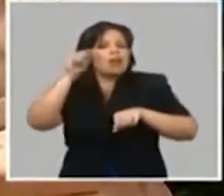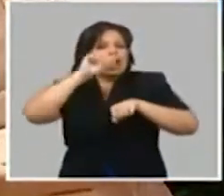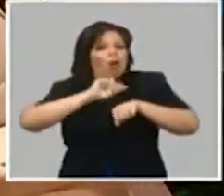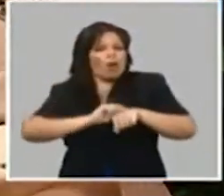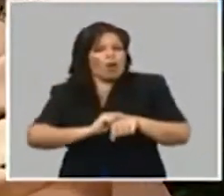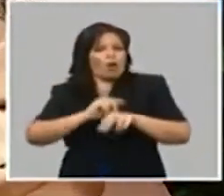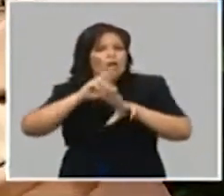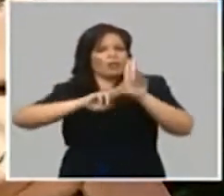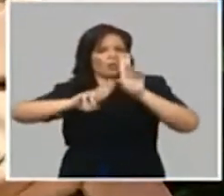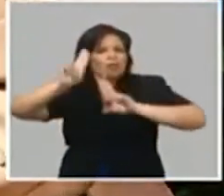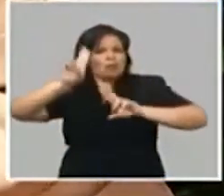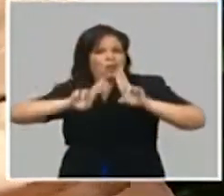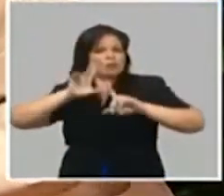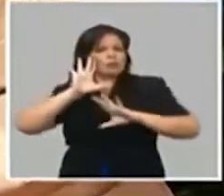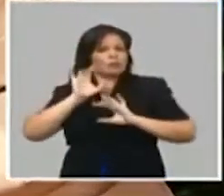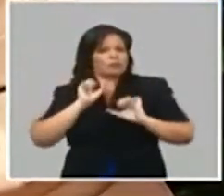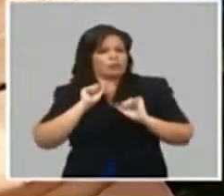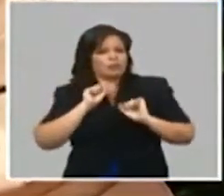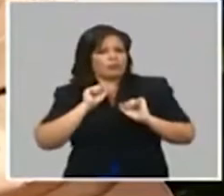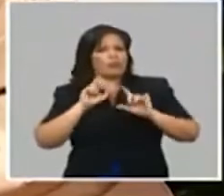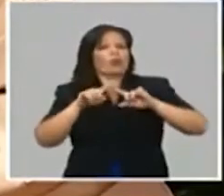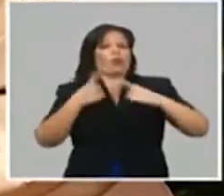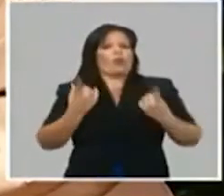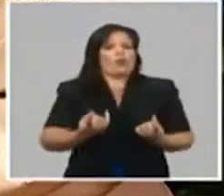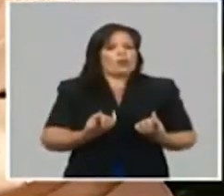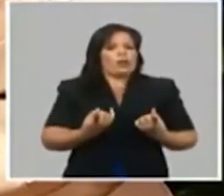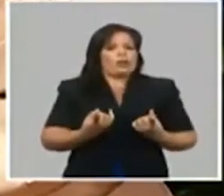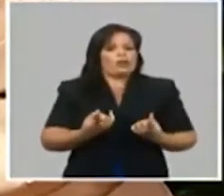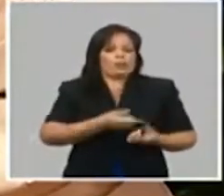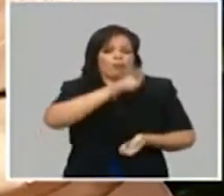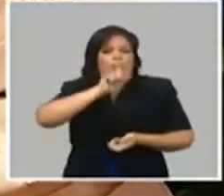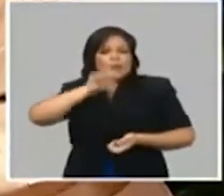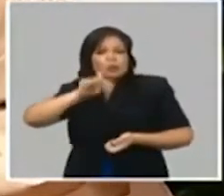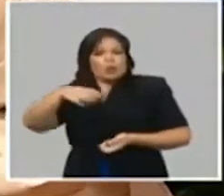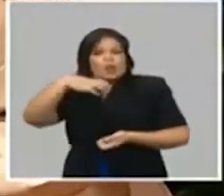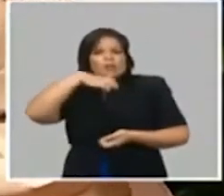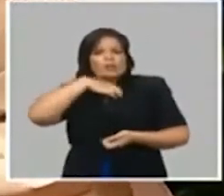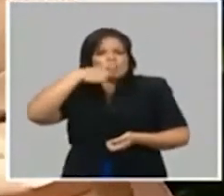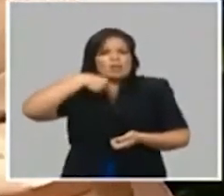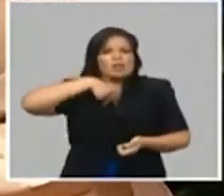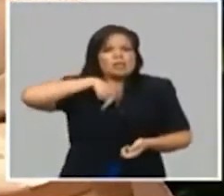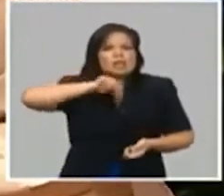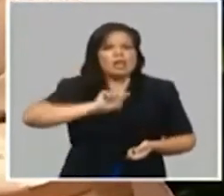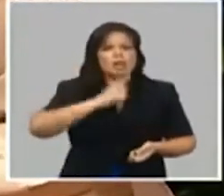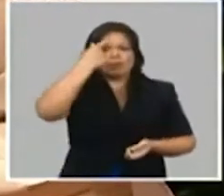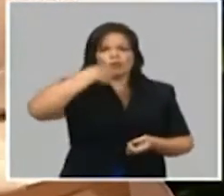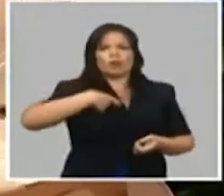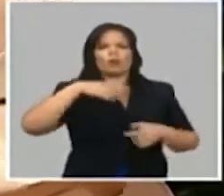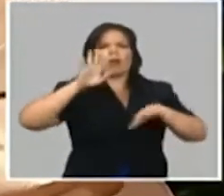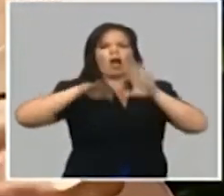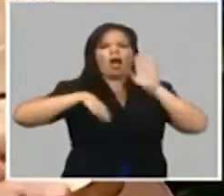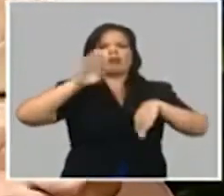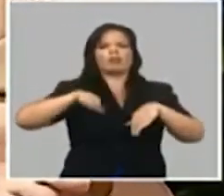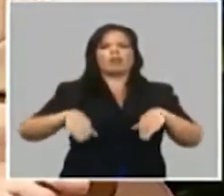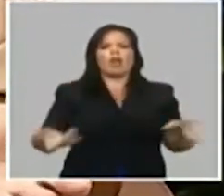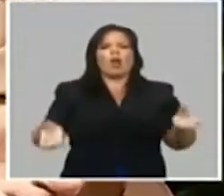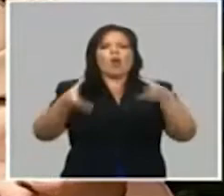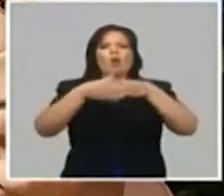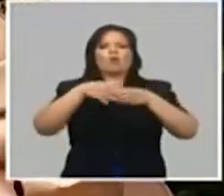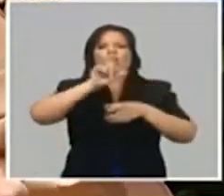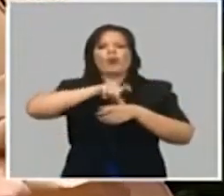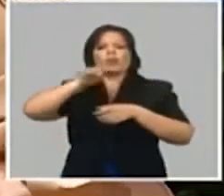que las personas vayan a hacer su despacho, las personas que van a hacer el despacho. Claro. Porque vas con un grupo de personas, entonces eso